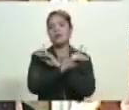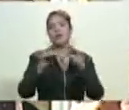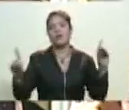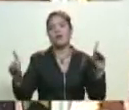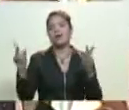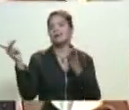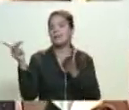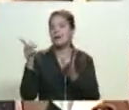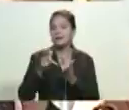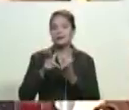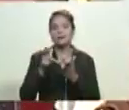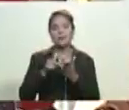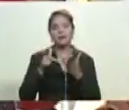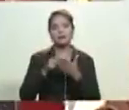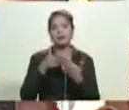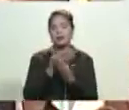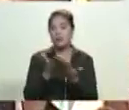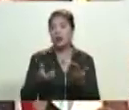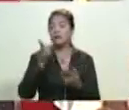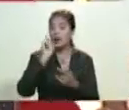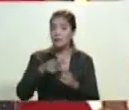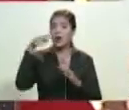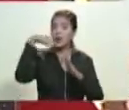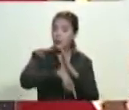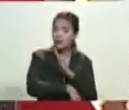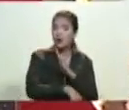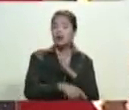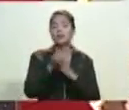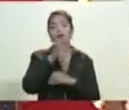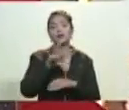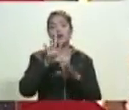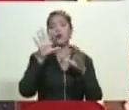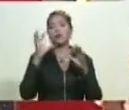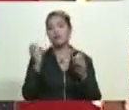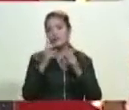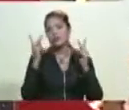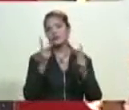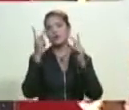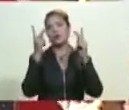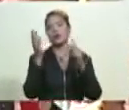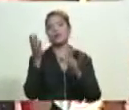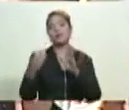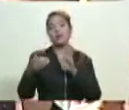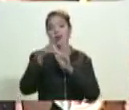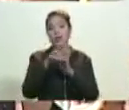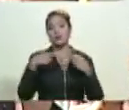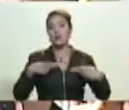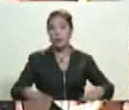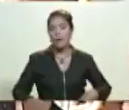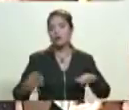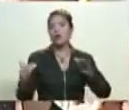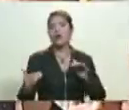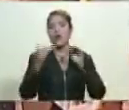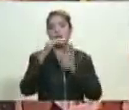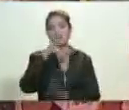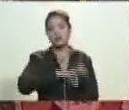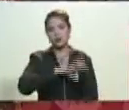democracia participativa y vamos a la profundización de nuestro modelo victorioso de derechos humanos, de igualdad